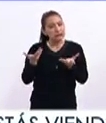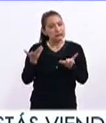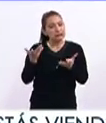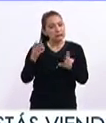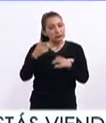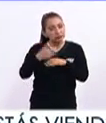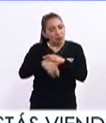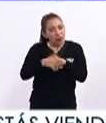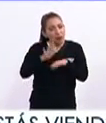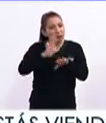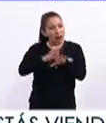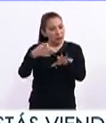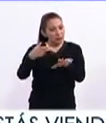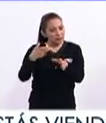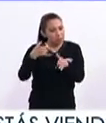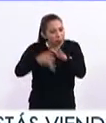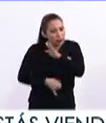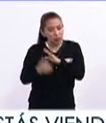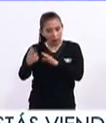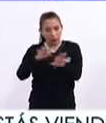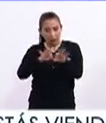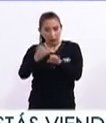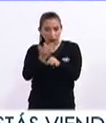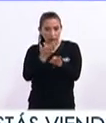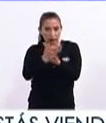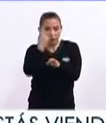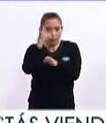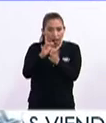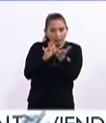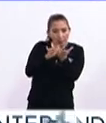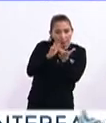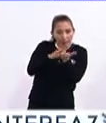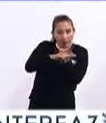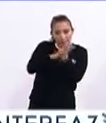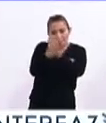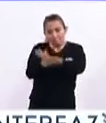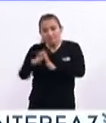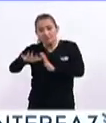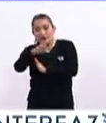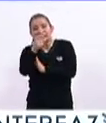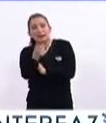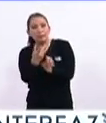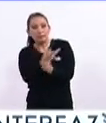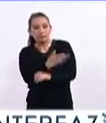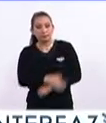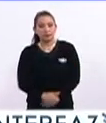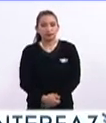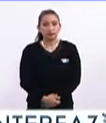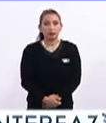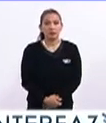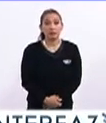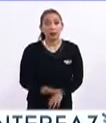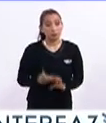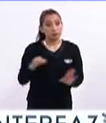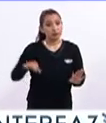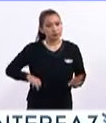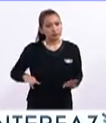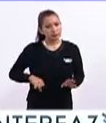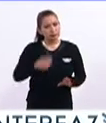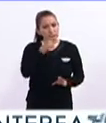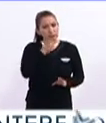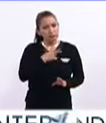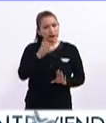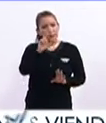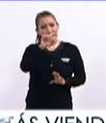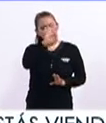más sólidos y estamos trabajando en ello precisamente para poderles tener un panorama completo, ¿no? Claro. Es muy interesante esto que nos